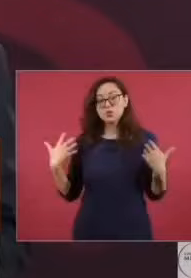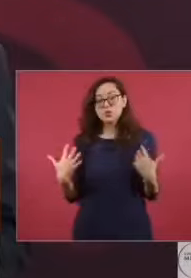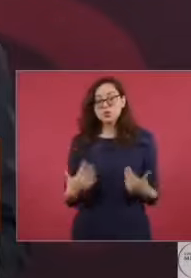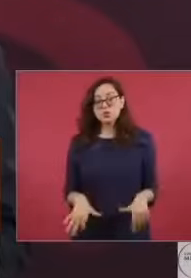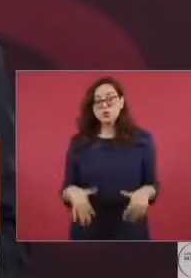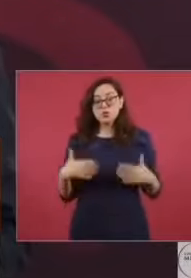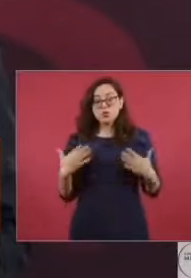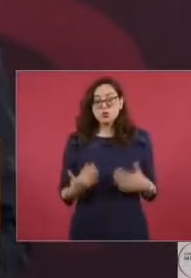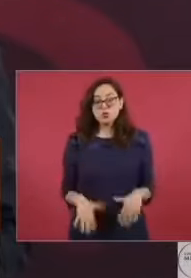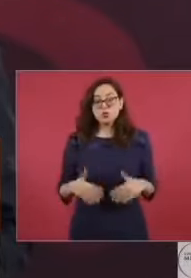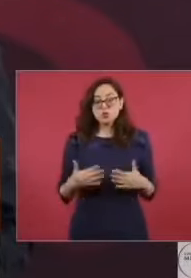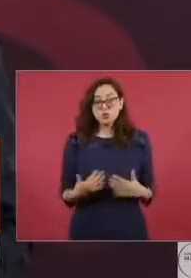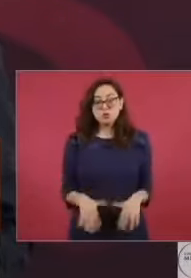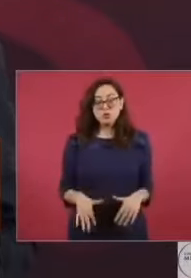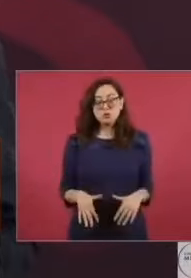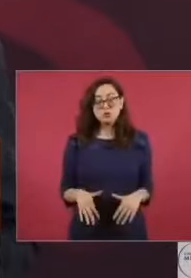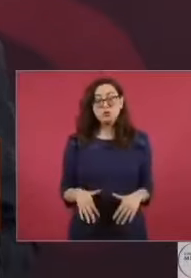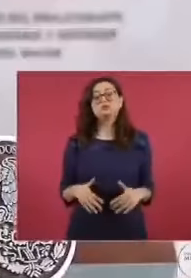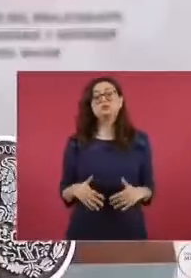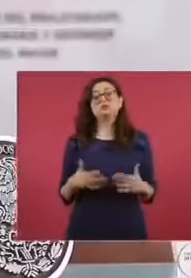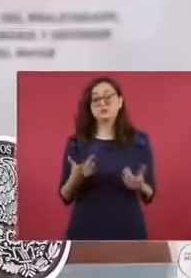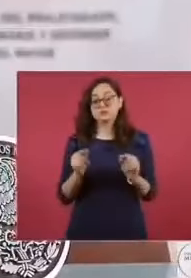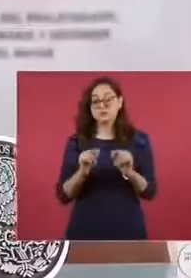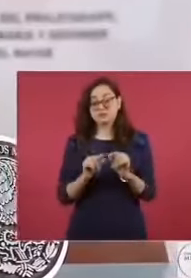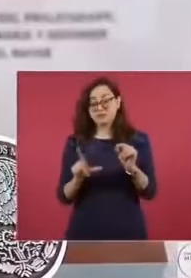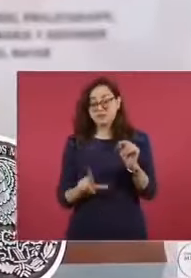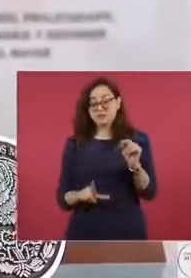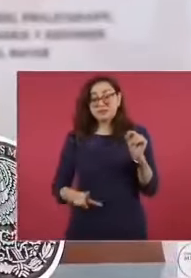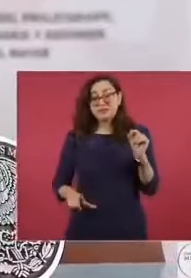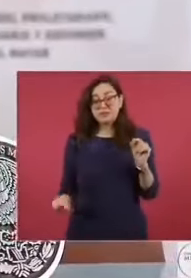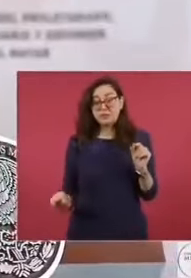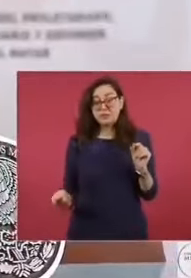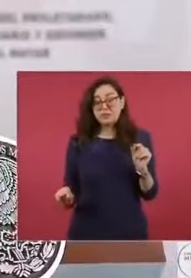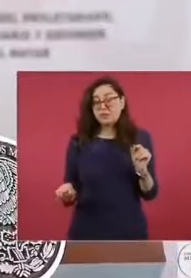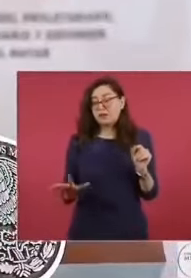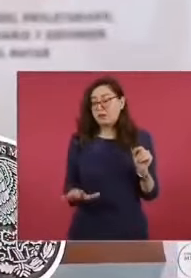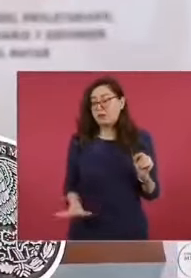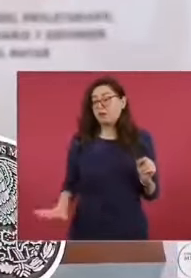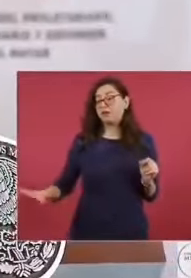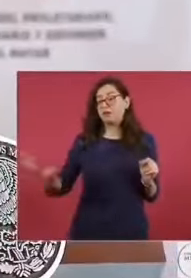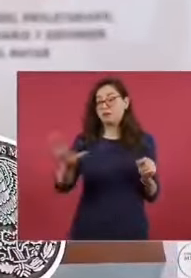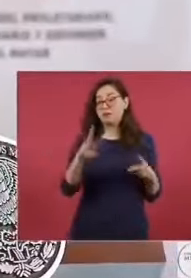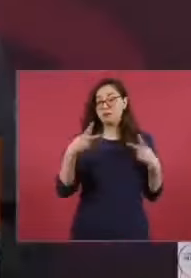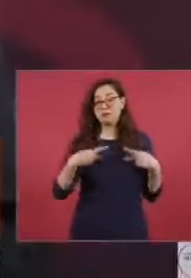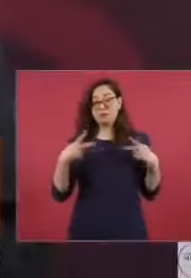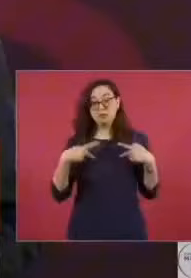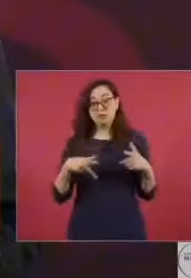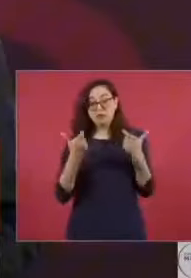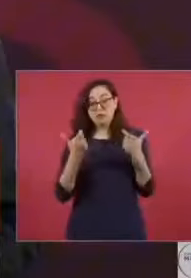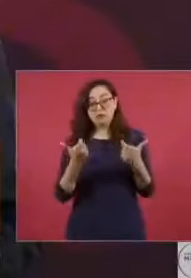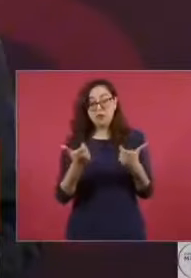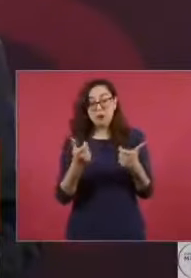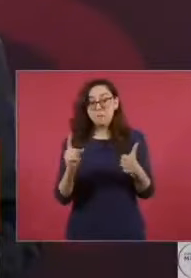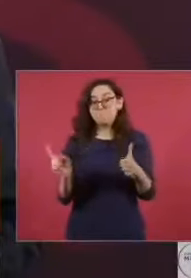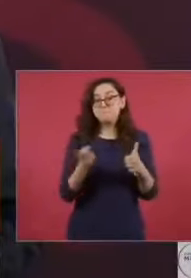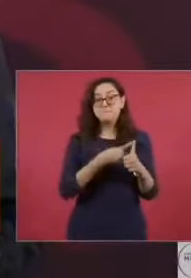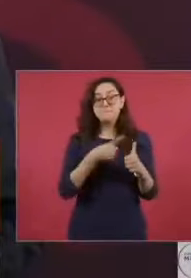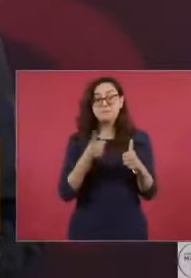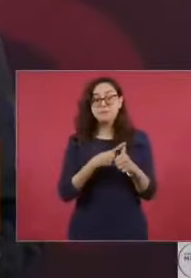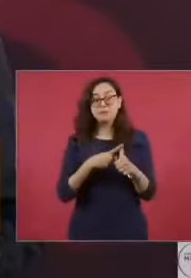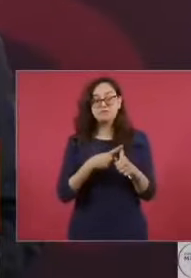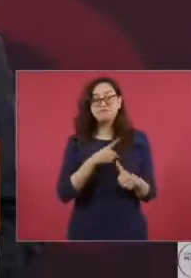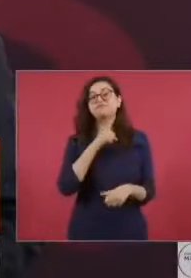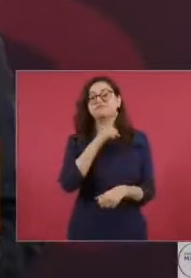Eso es lo primero. Y ese trabajo de los hermanos migrantes, por eso les digo, dimensionen lo que